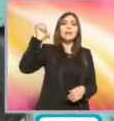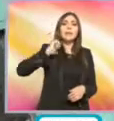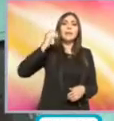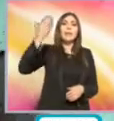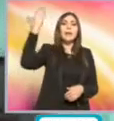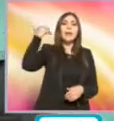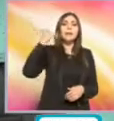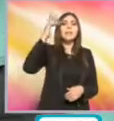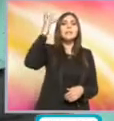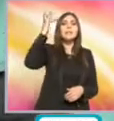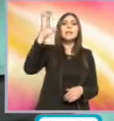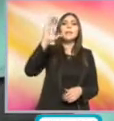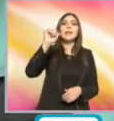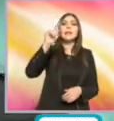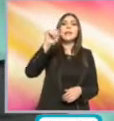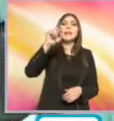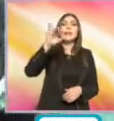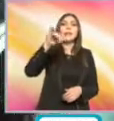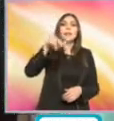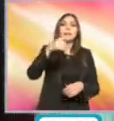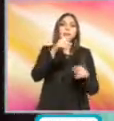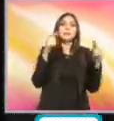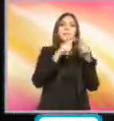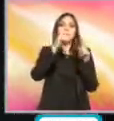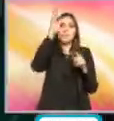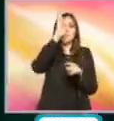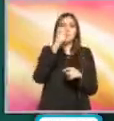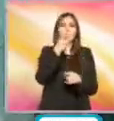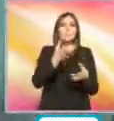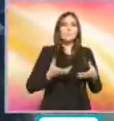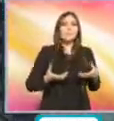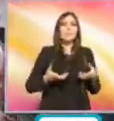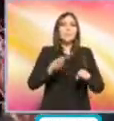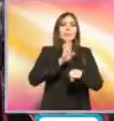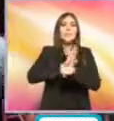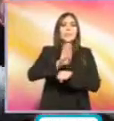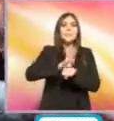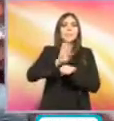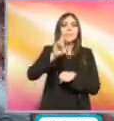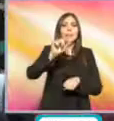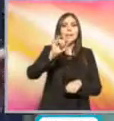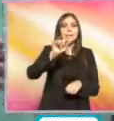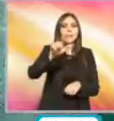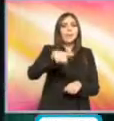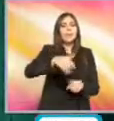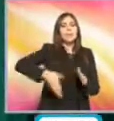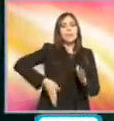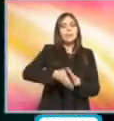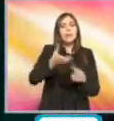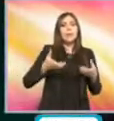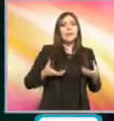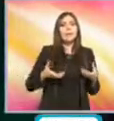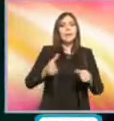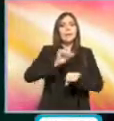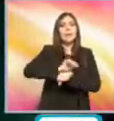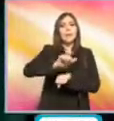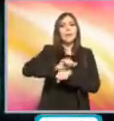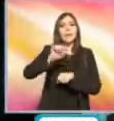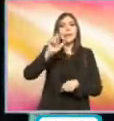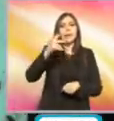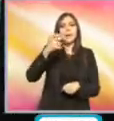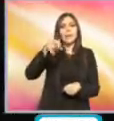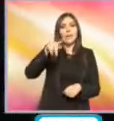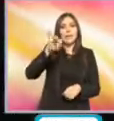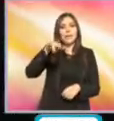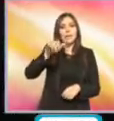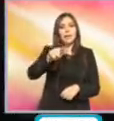Santa Catarina. Todavía está la iglesia sobre la calle de Brasil. Esta es la calle de Argentina y miren nada más, una